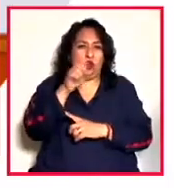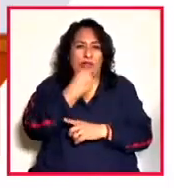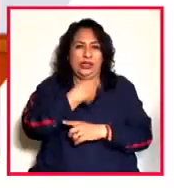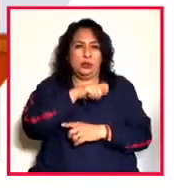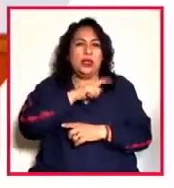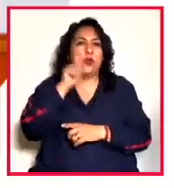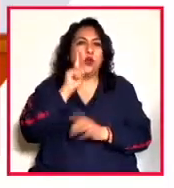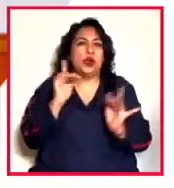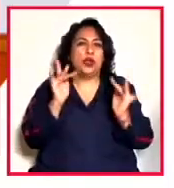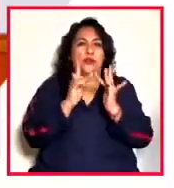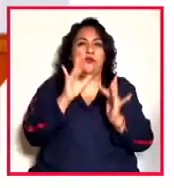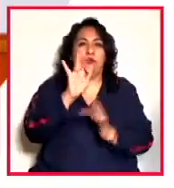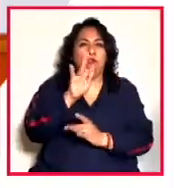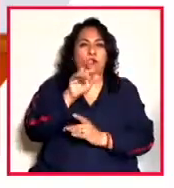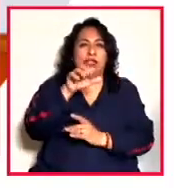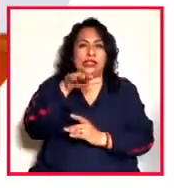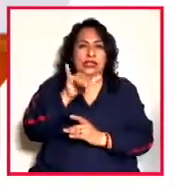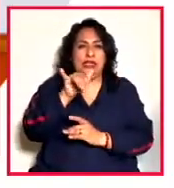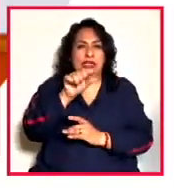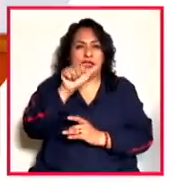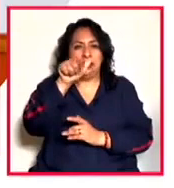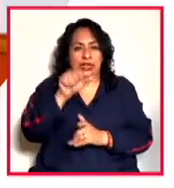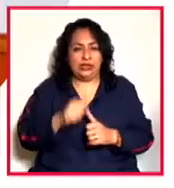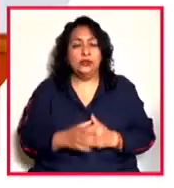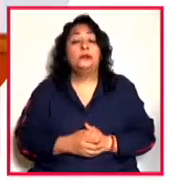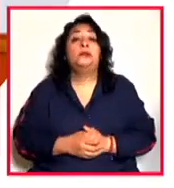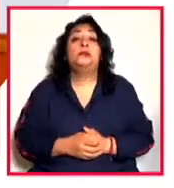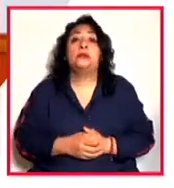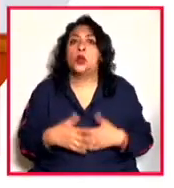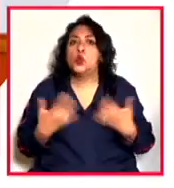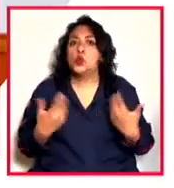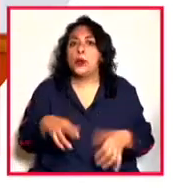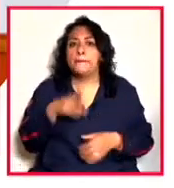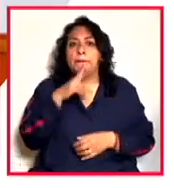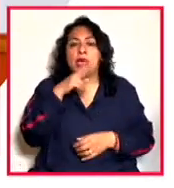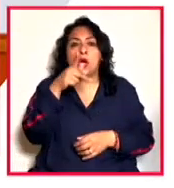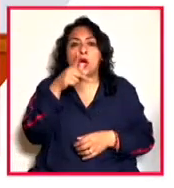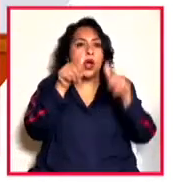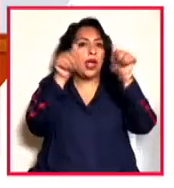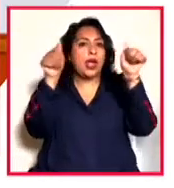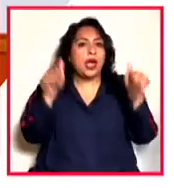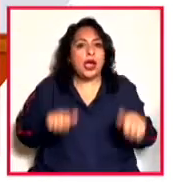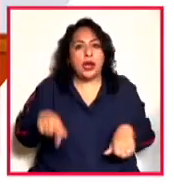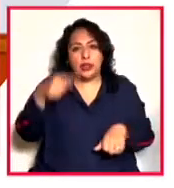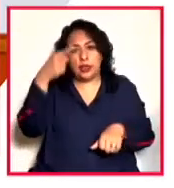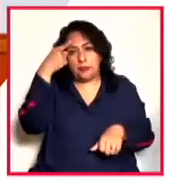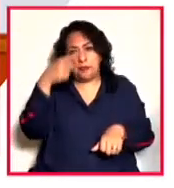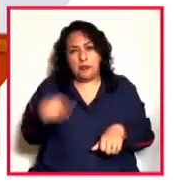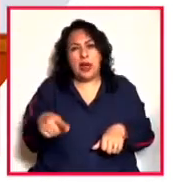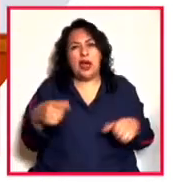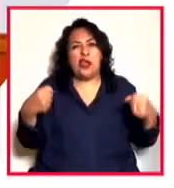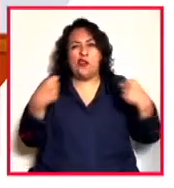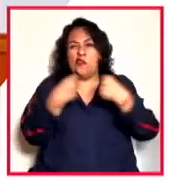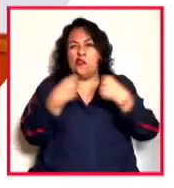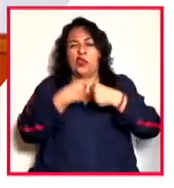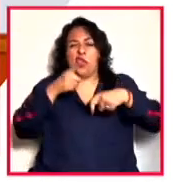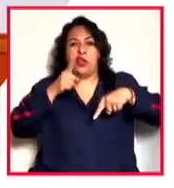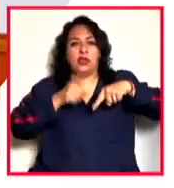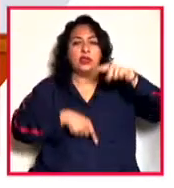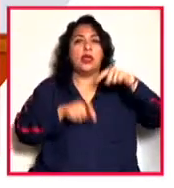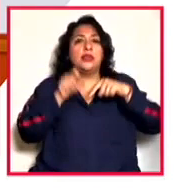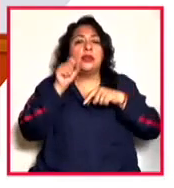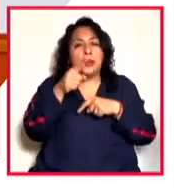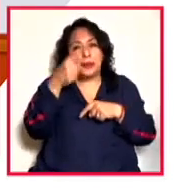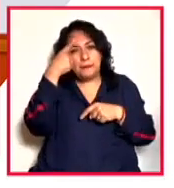Islas, corresponsal. Bueno, qué mejor que el arte para borrar las fronteras y también para